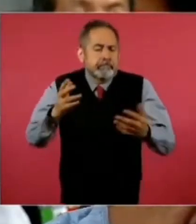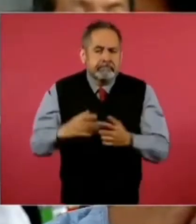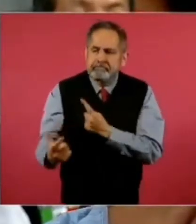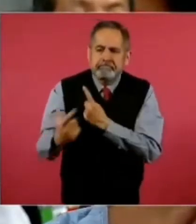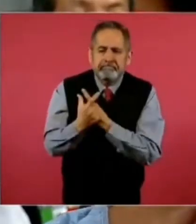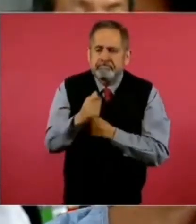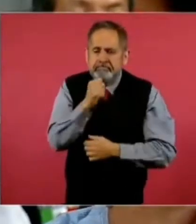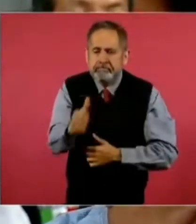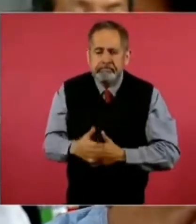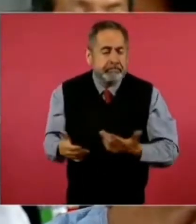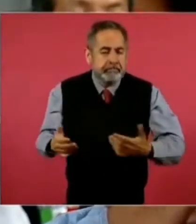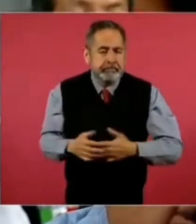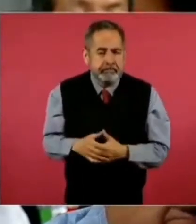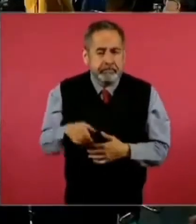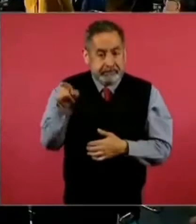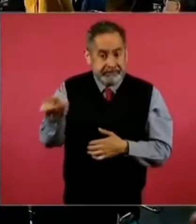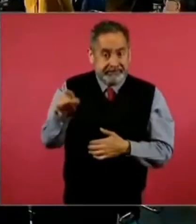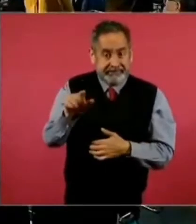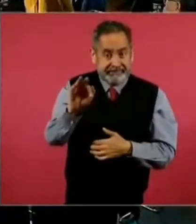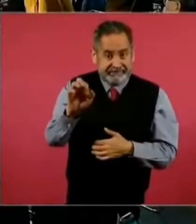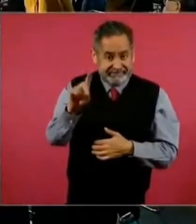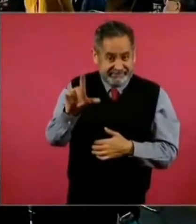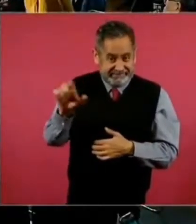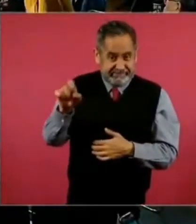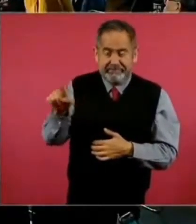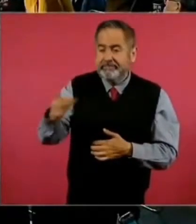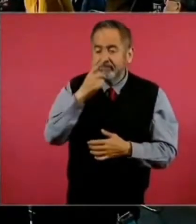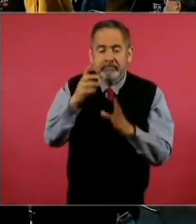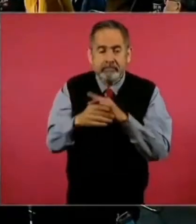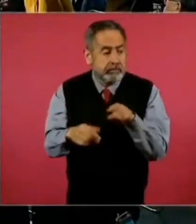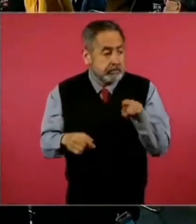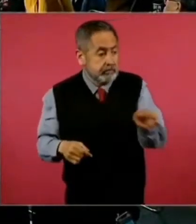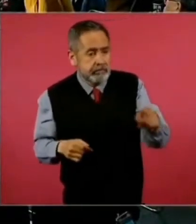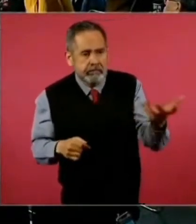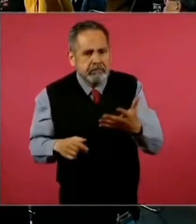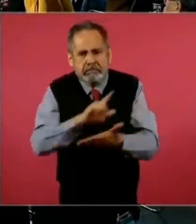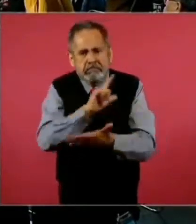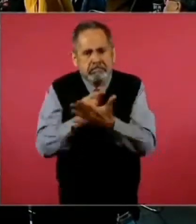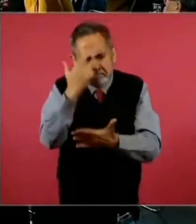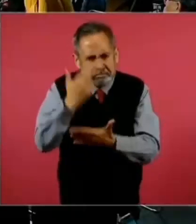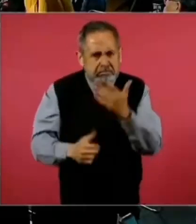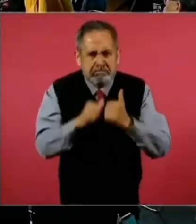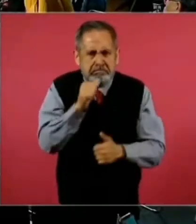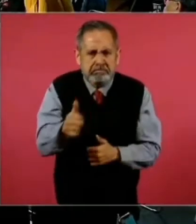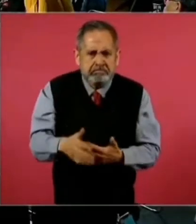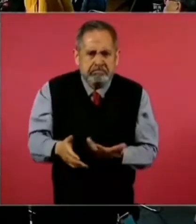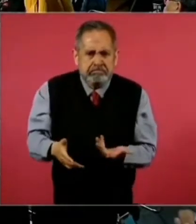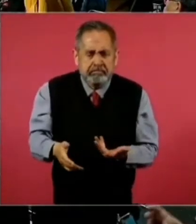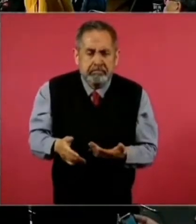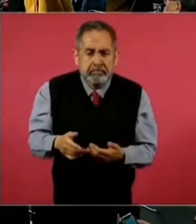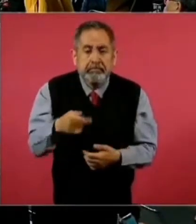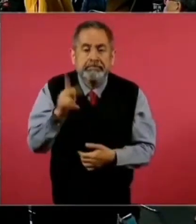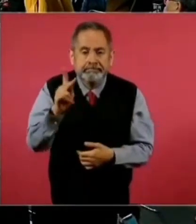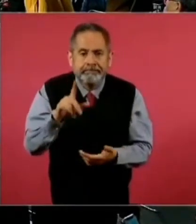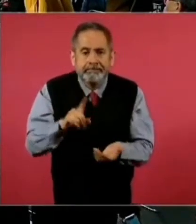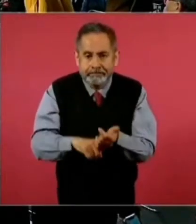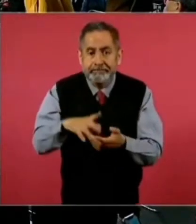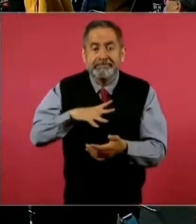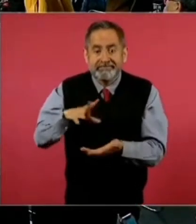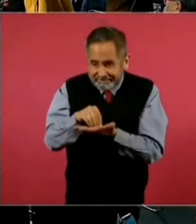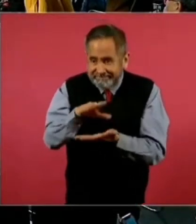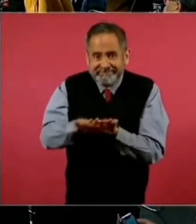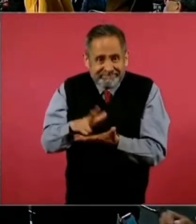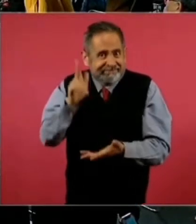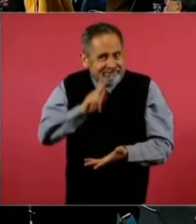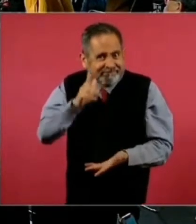2. Afirma la FEADLE que las conductas desplegadas no constituyen un delito. Sin embargo, hay una serie de hechos